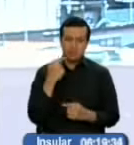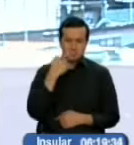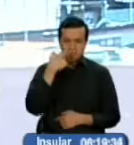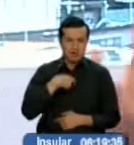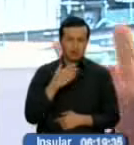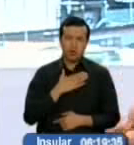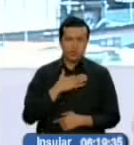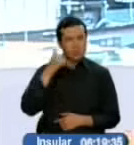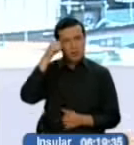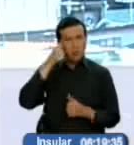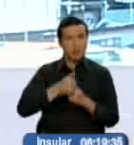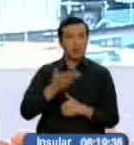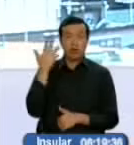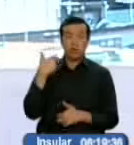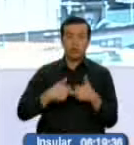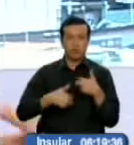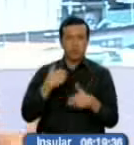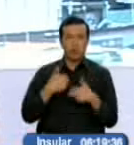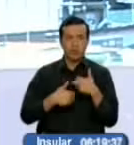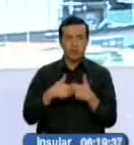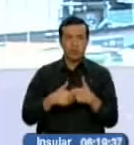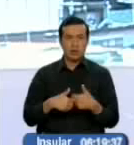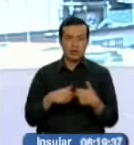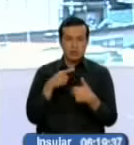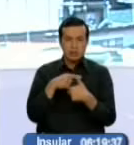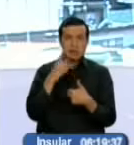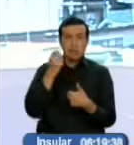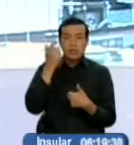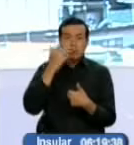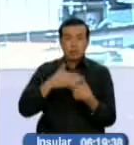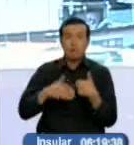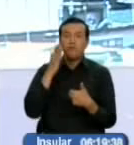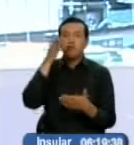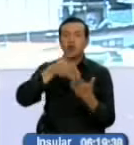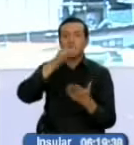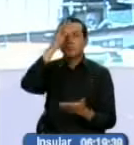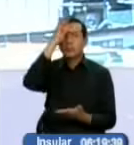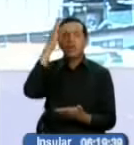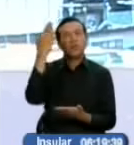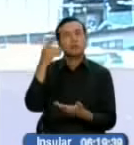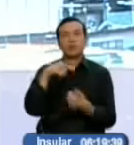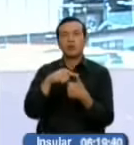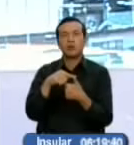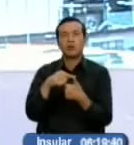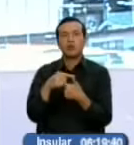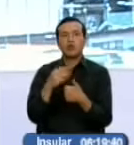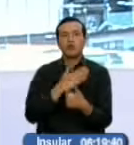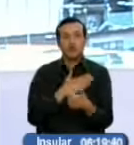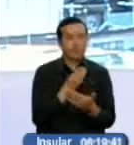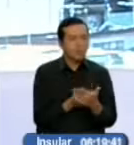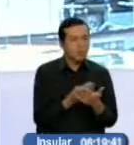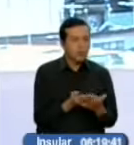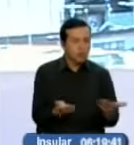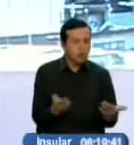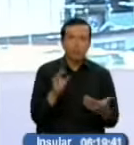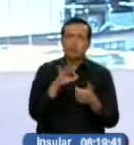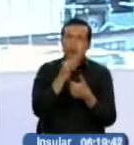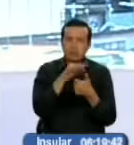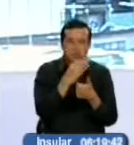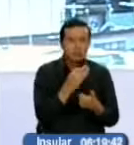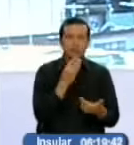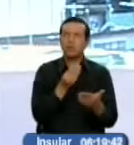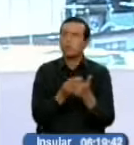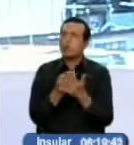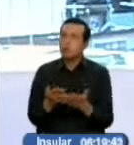y corriente, cuando tuve un problema en este dedo que casi me vuelo, me fui al hospital Eugenio Espejo, me tocó comprar gasas, el hilo este de